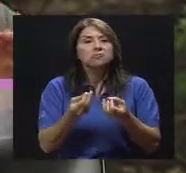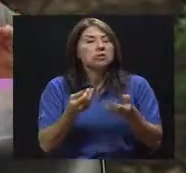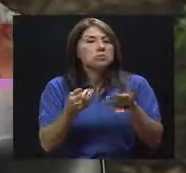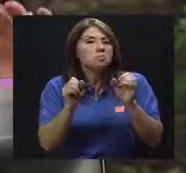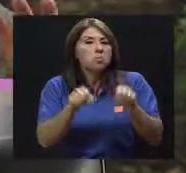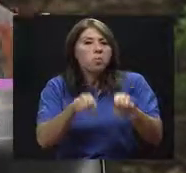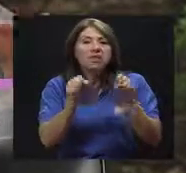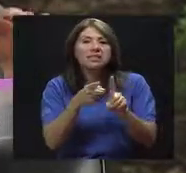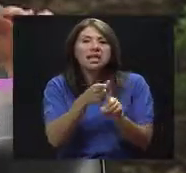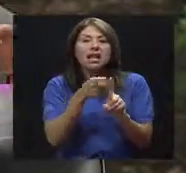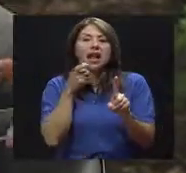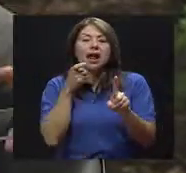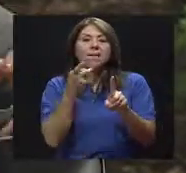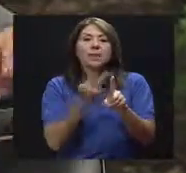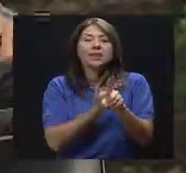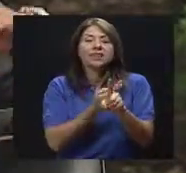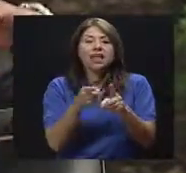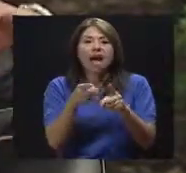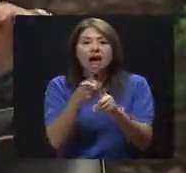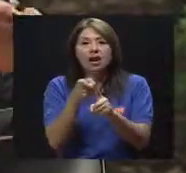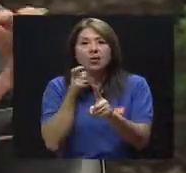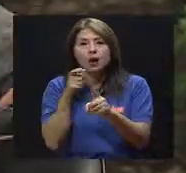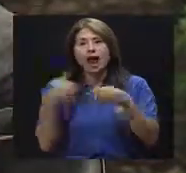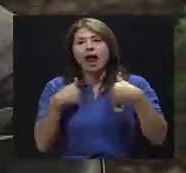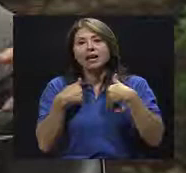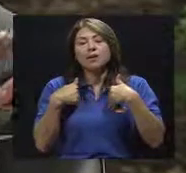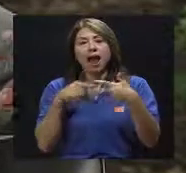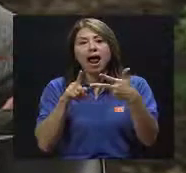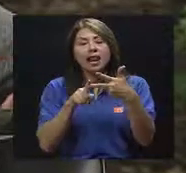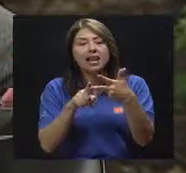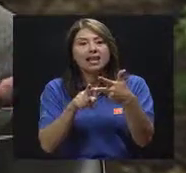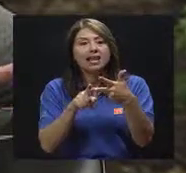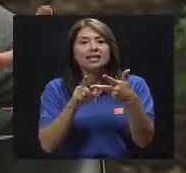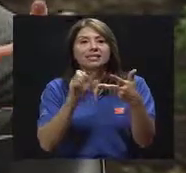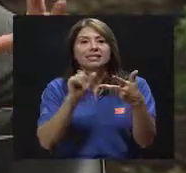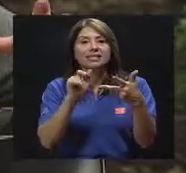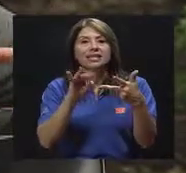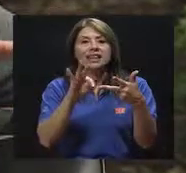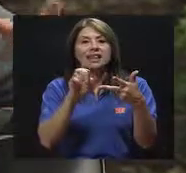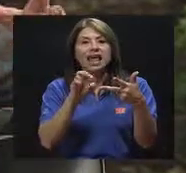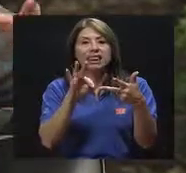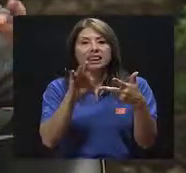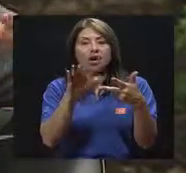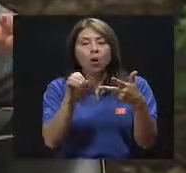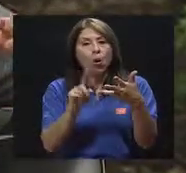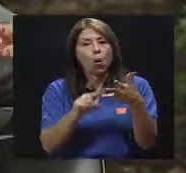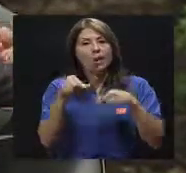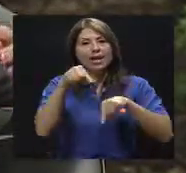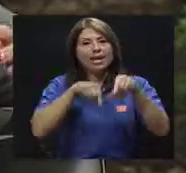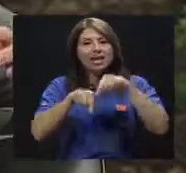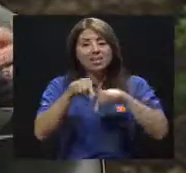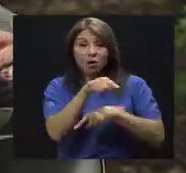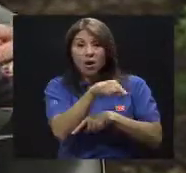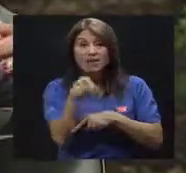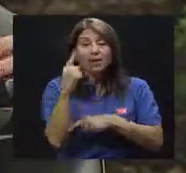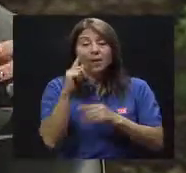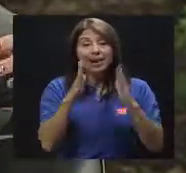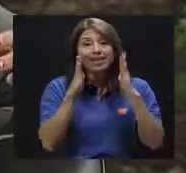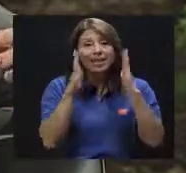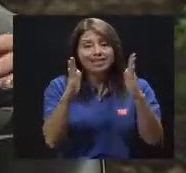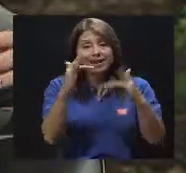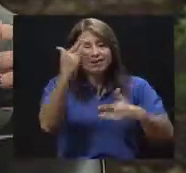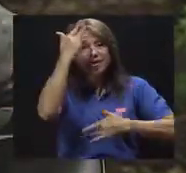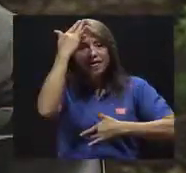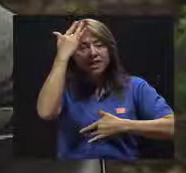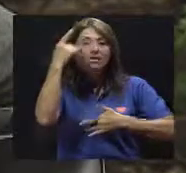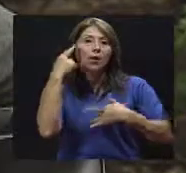de origen animal, vegetal, sintético, químico y demás para tratar ciertas enfermedades o curar